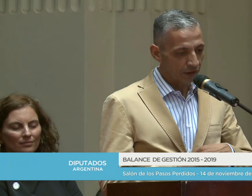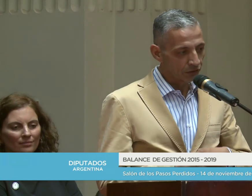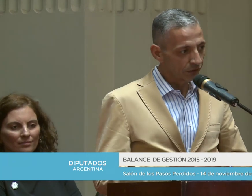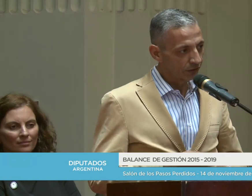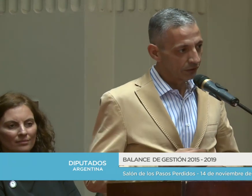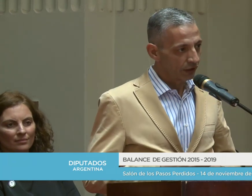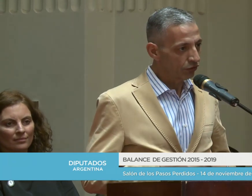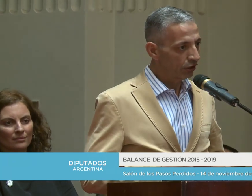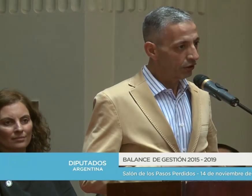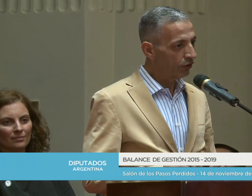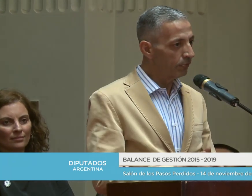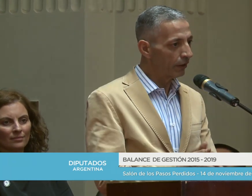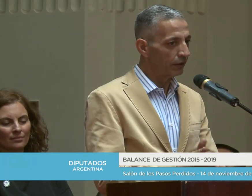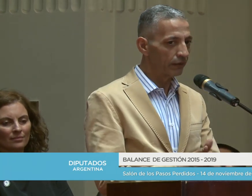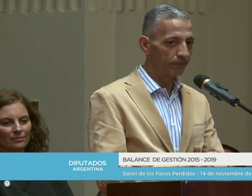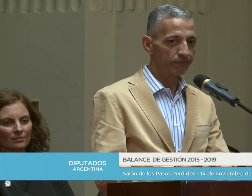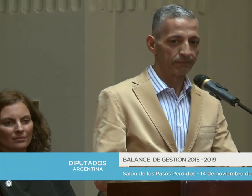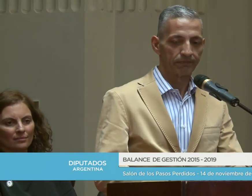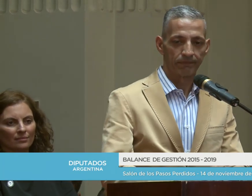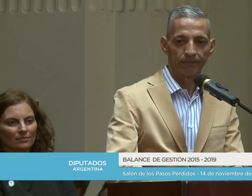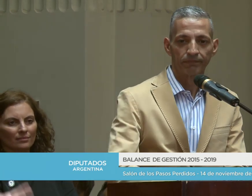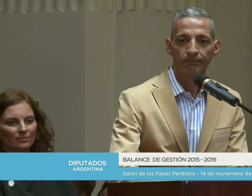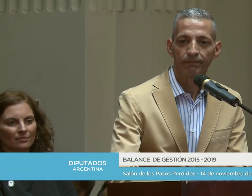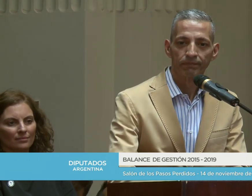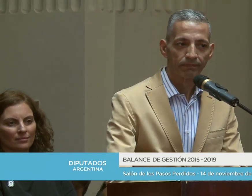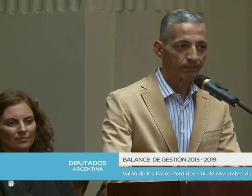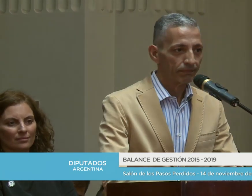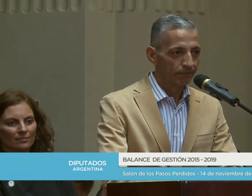en el acto de los 100 años de la imprenta.